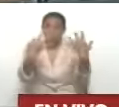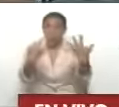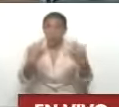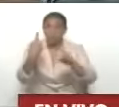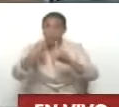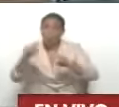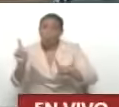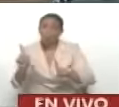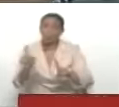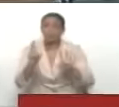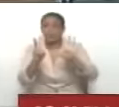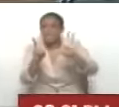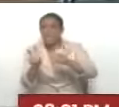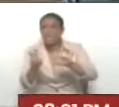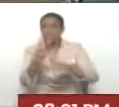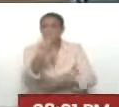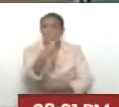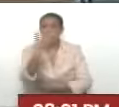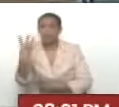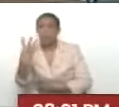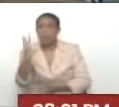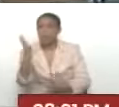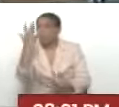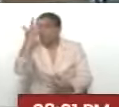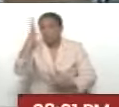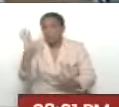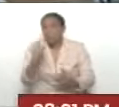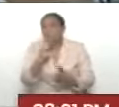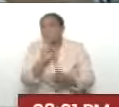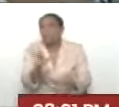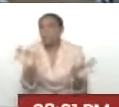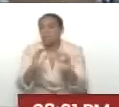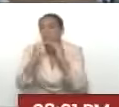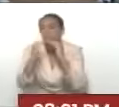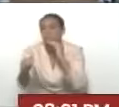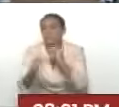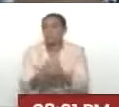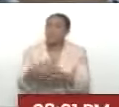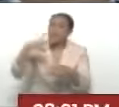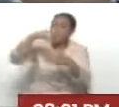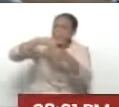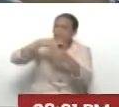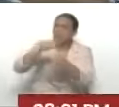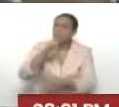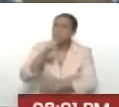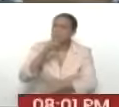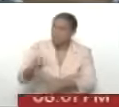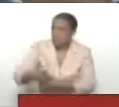Otros, 7%. Y 24% no sabe, no responde. Pero hay un dato bien interesante.